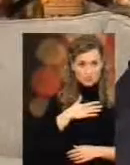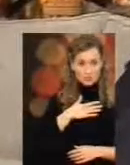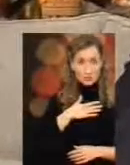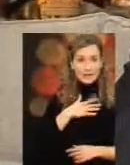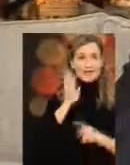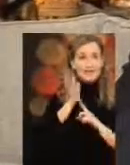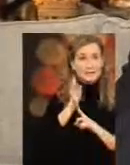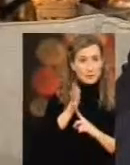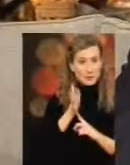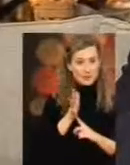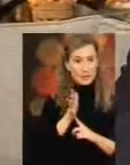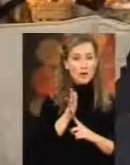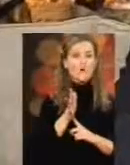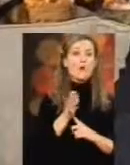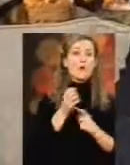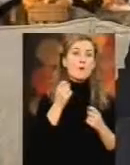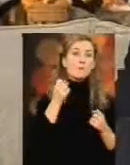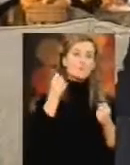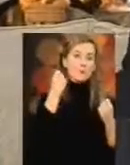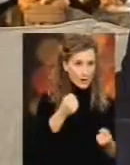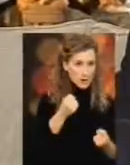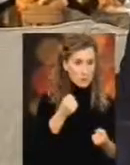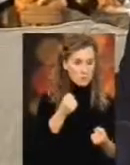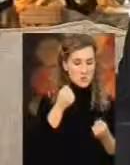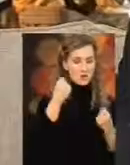en nosotros mismos. Castilla-La Mancha tiene un gran